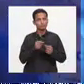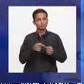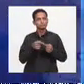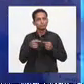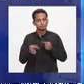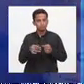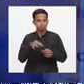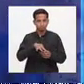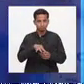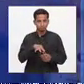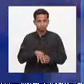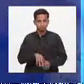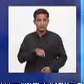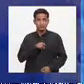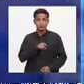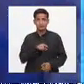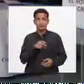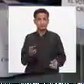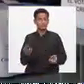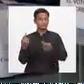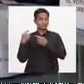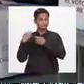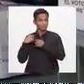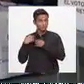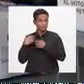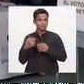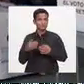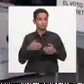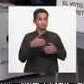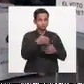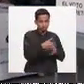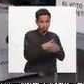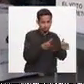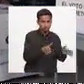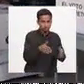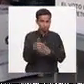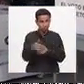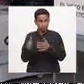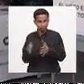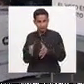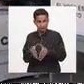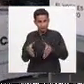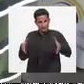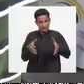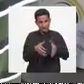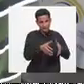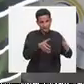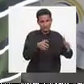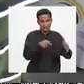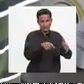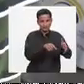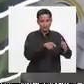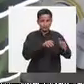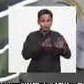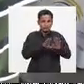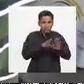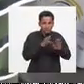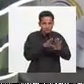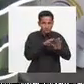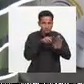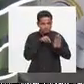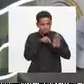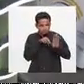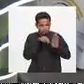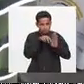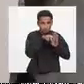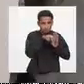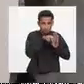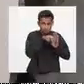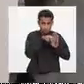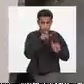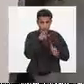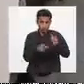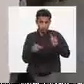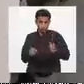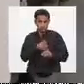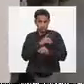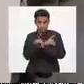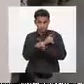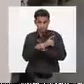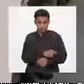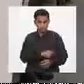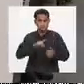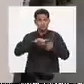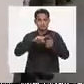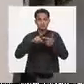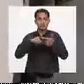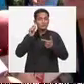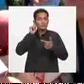comicios estas se ubicarán a la entrada de los recintos electorales y su objetivo será facilitar el voto para los grupos